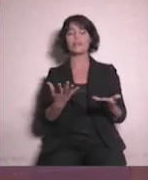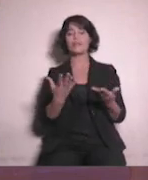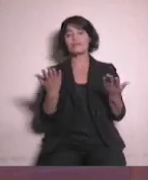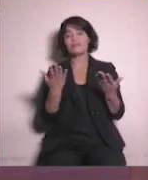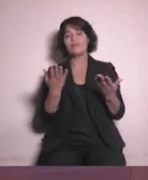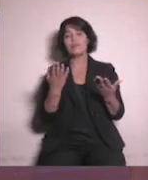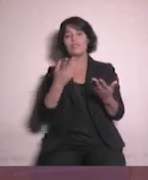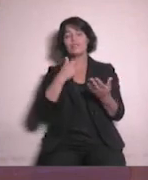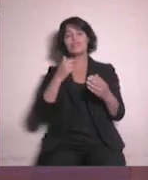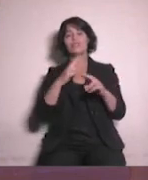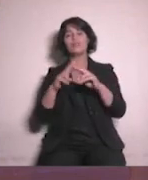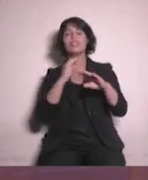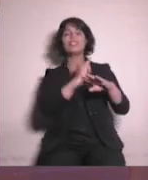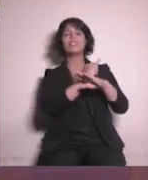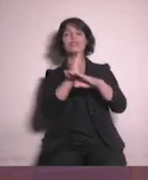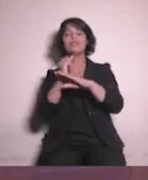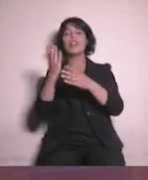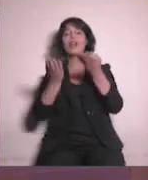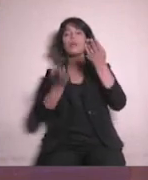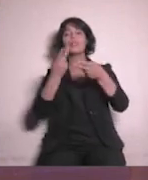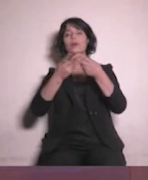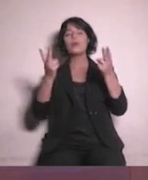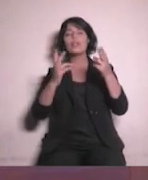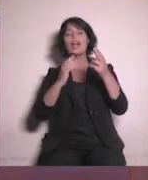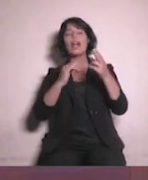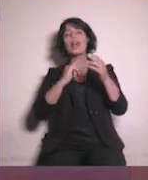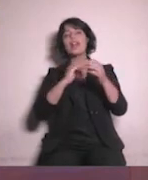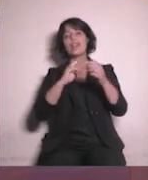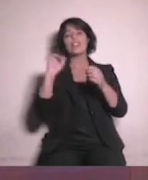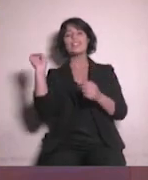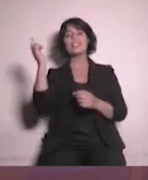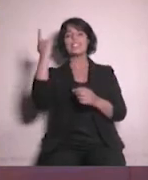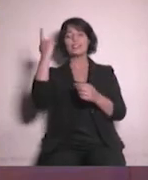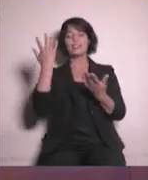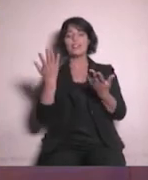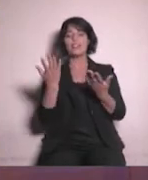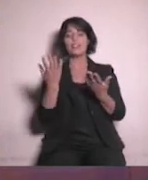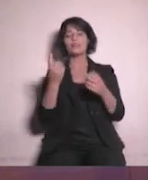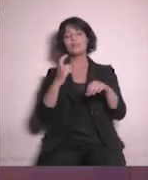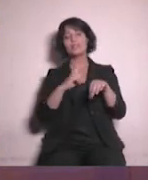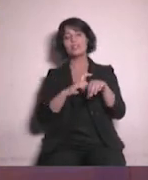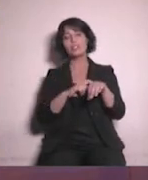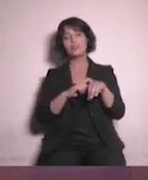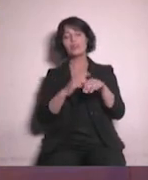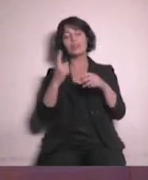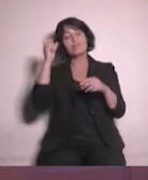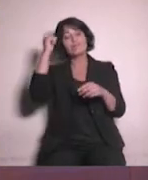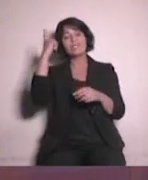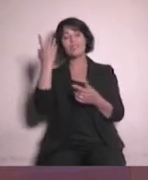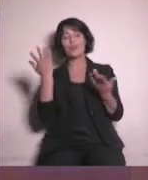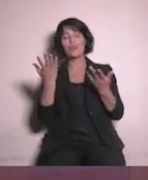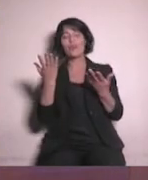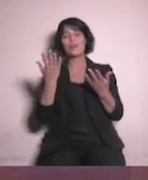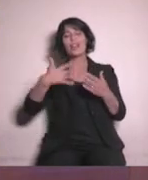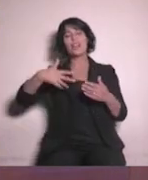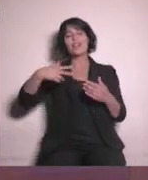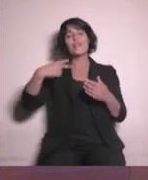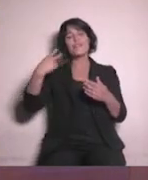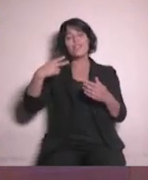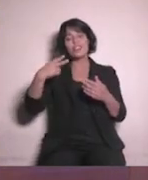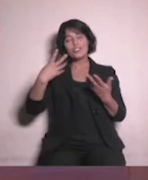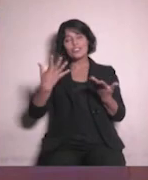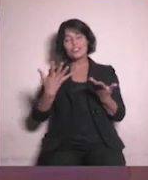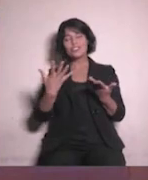como institucionalizamos la Cuenta Pública Nacional, una instancia que la entendemos como una valiosa oportunidad